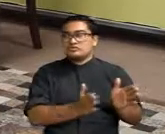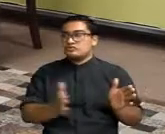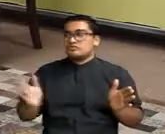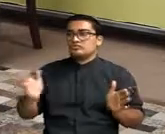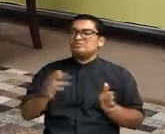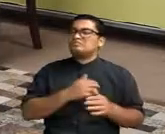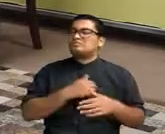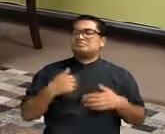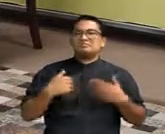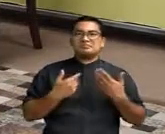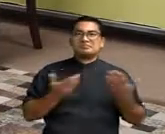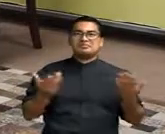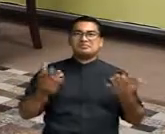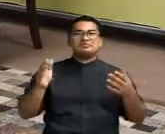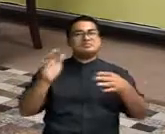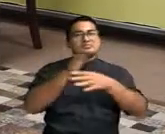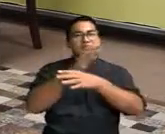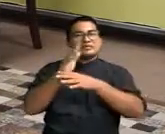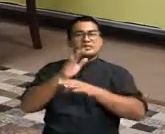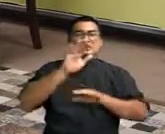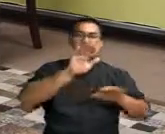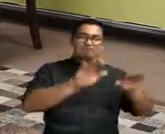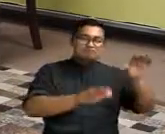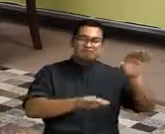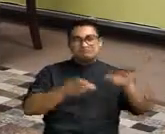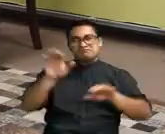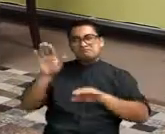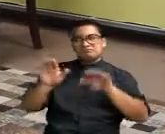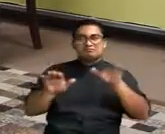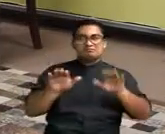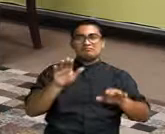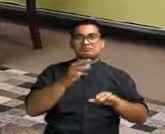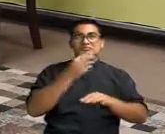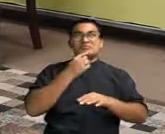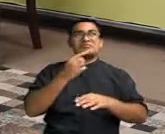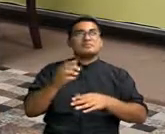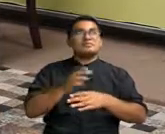lo que le quiero preguntar. Es variable. Es variable. Es suele ser mayor o menor. Es variable.